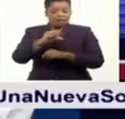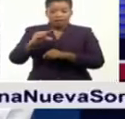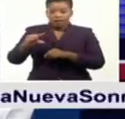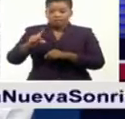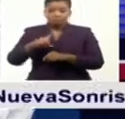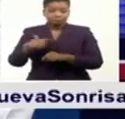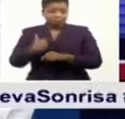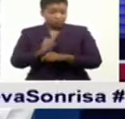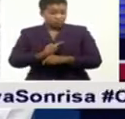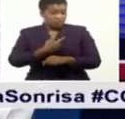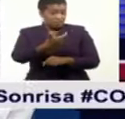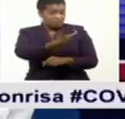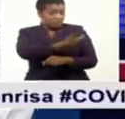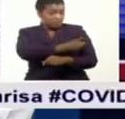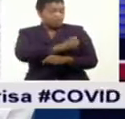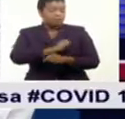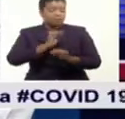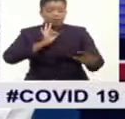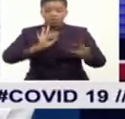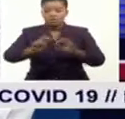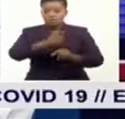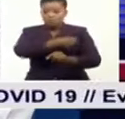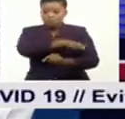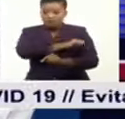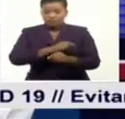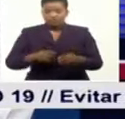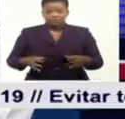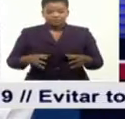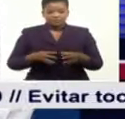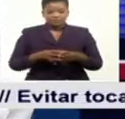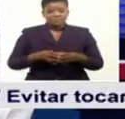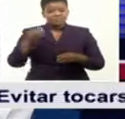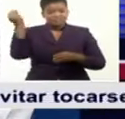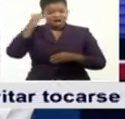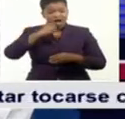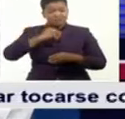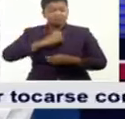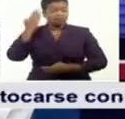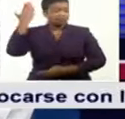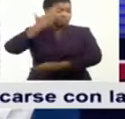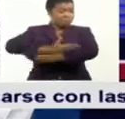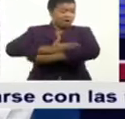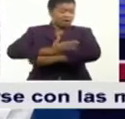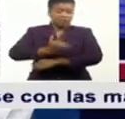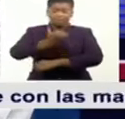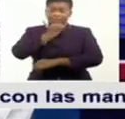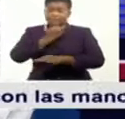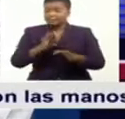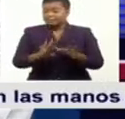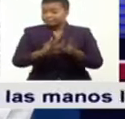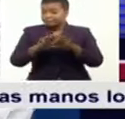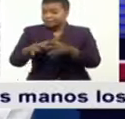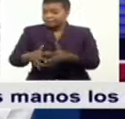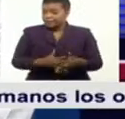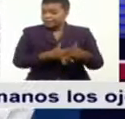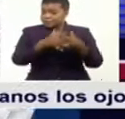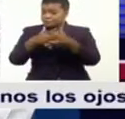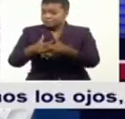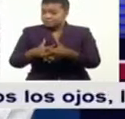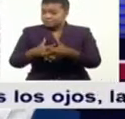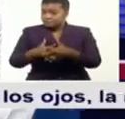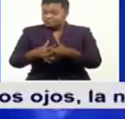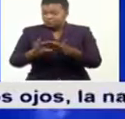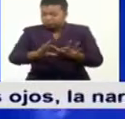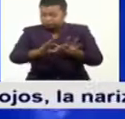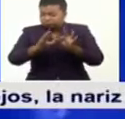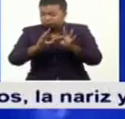proteger a nuestra población. Hasta a pesar aquí, del bloqueo económico, comercial y financiero que nos impone el gobierno de Estados Unidos. Que cada vez es peor. Que cada